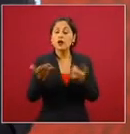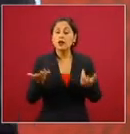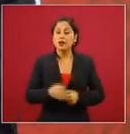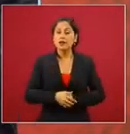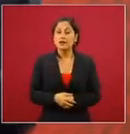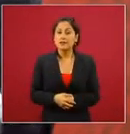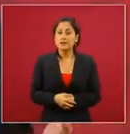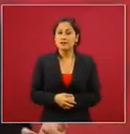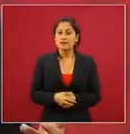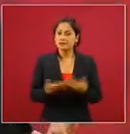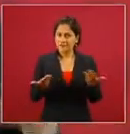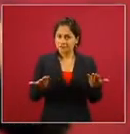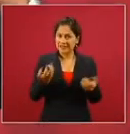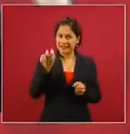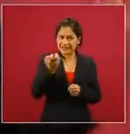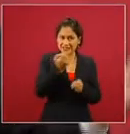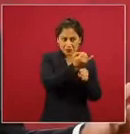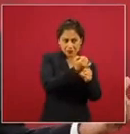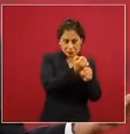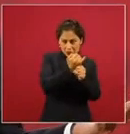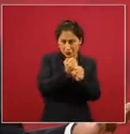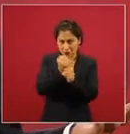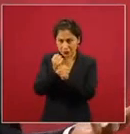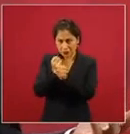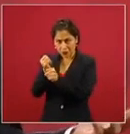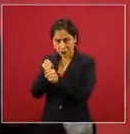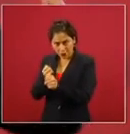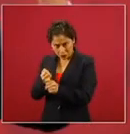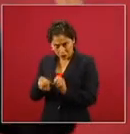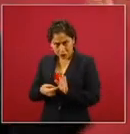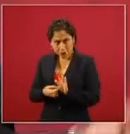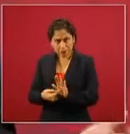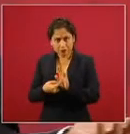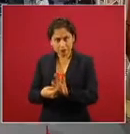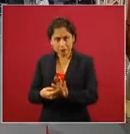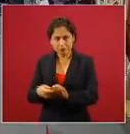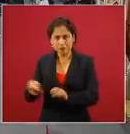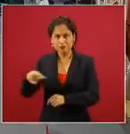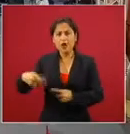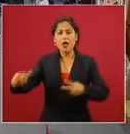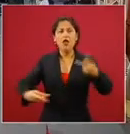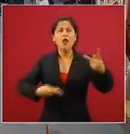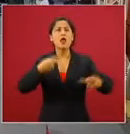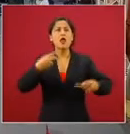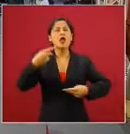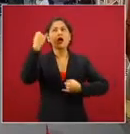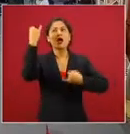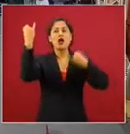A ver, ¿para qué nos andamos preguntando tantas cosas?